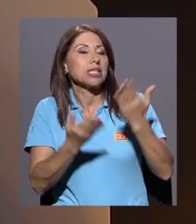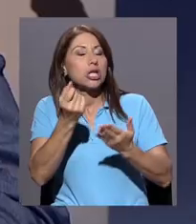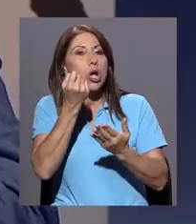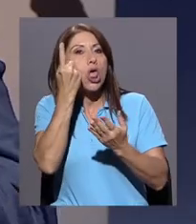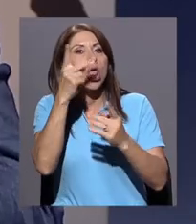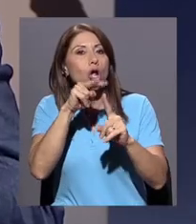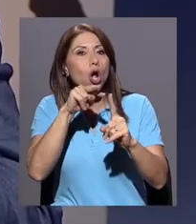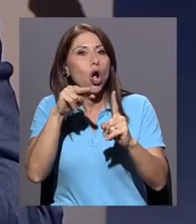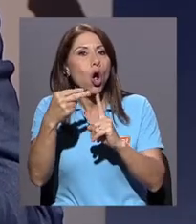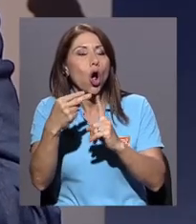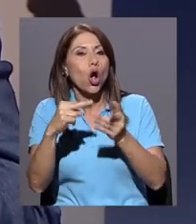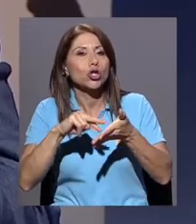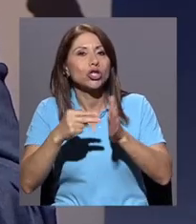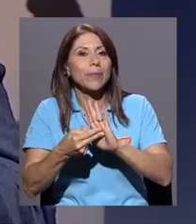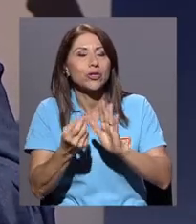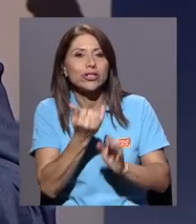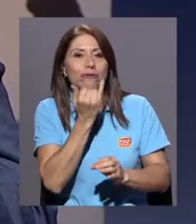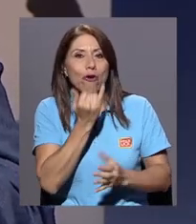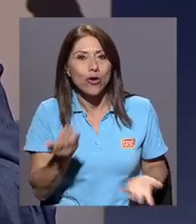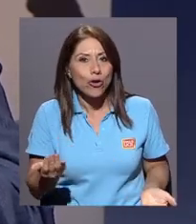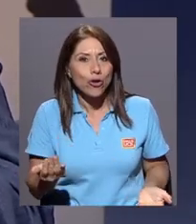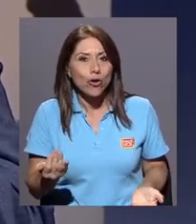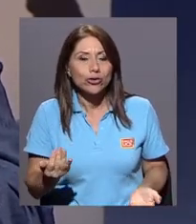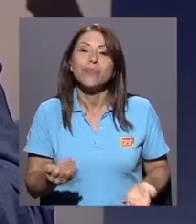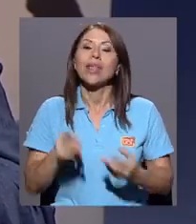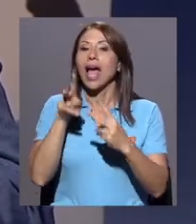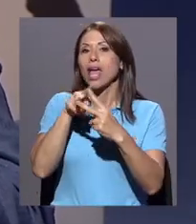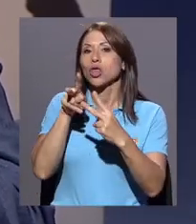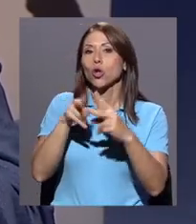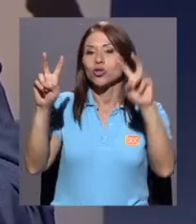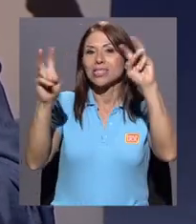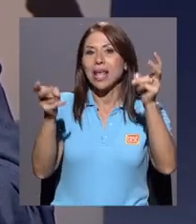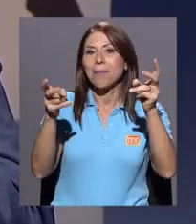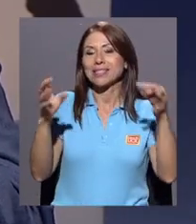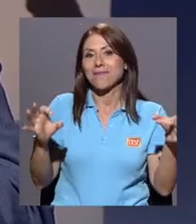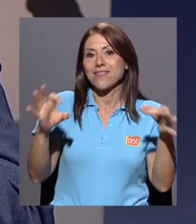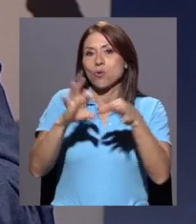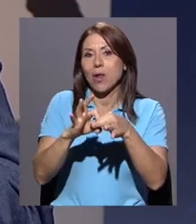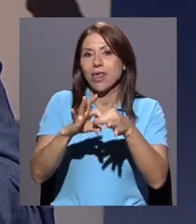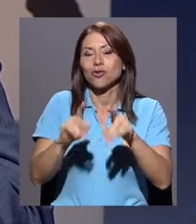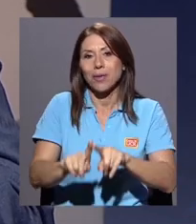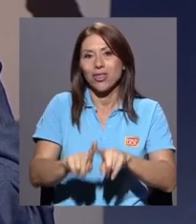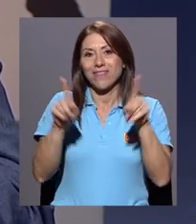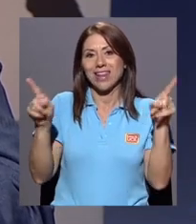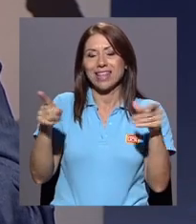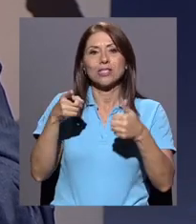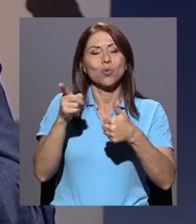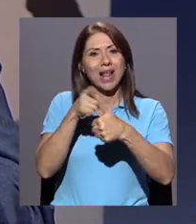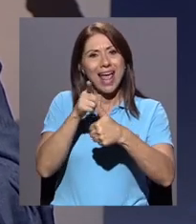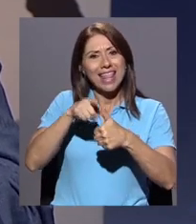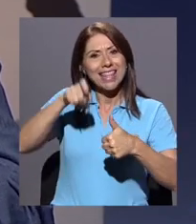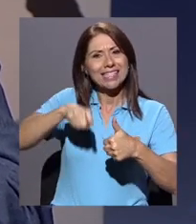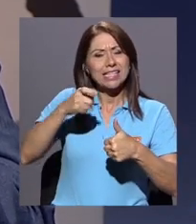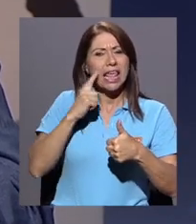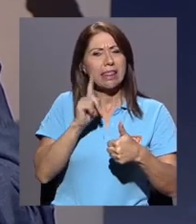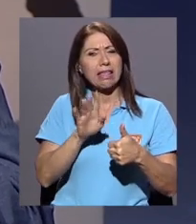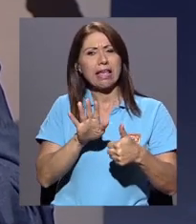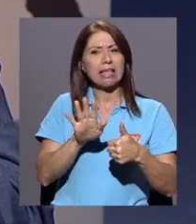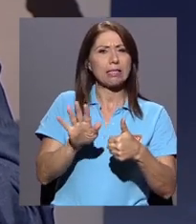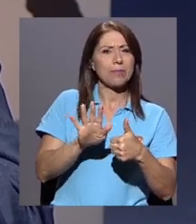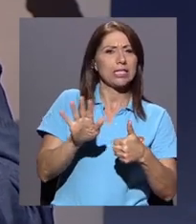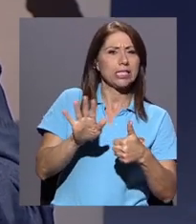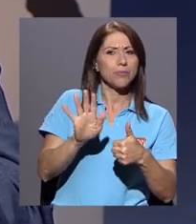erróneos? Lo que pasa es que hay dos problemas, por lo menos dos temas vinculados pero diferentes. Una es la necesidad del escepticismo frente a